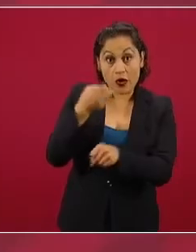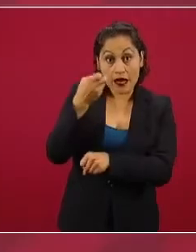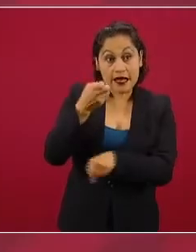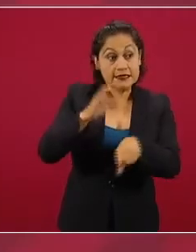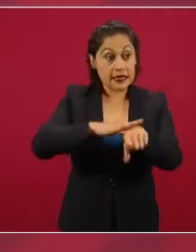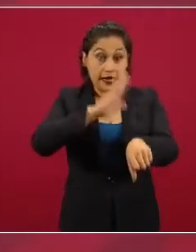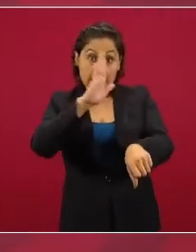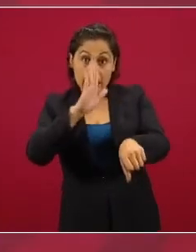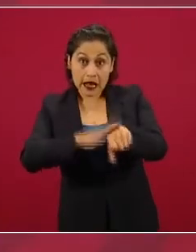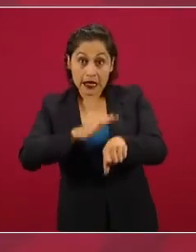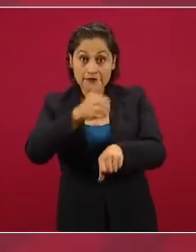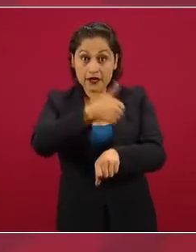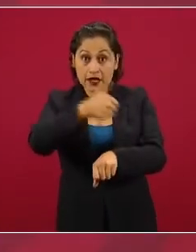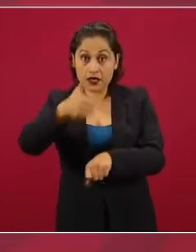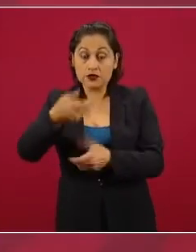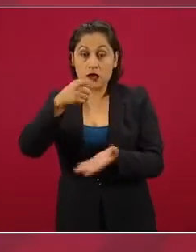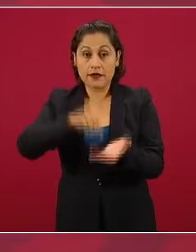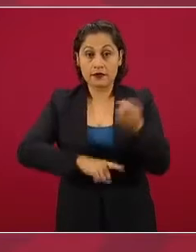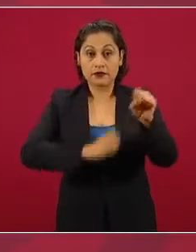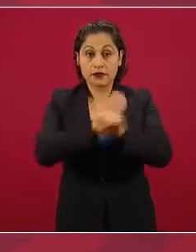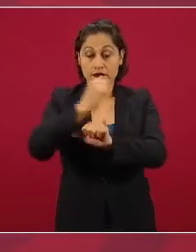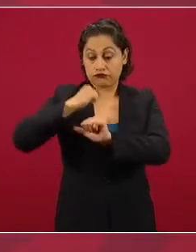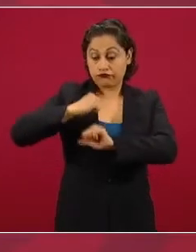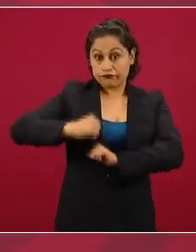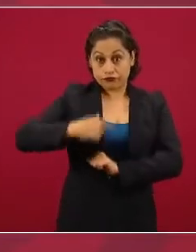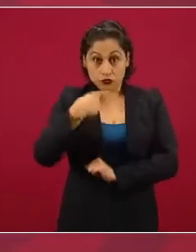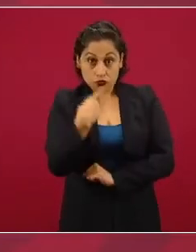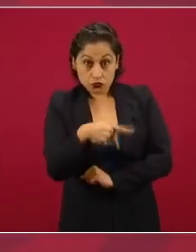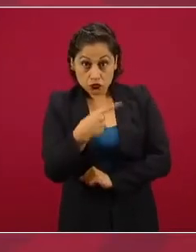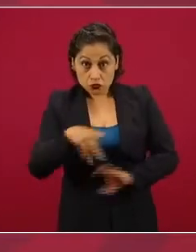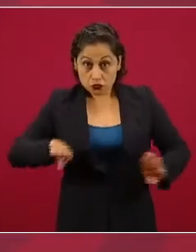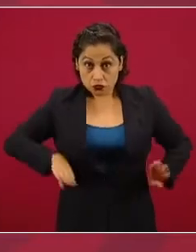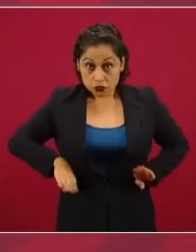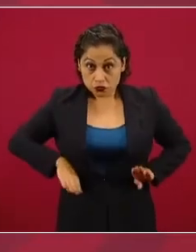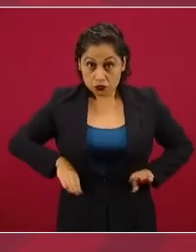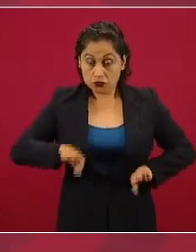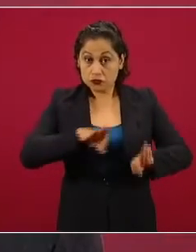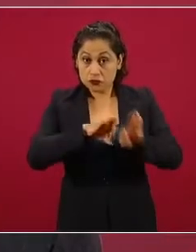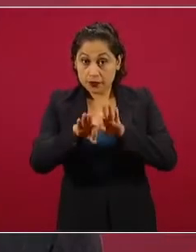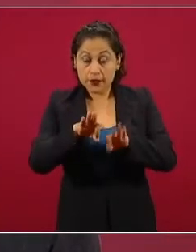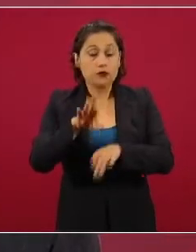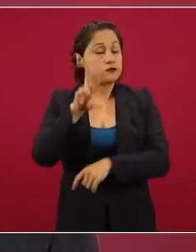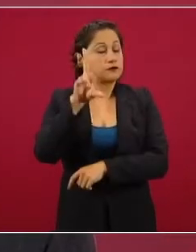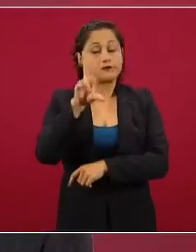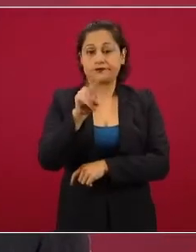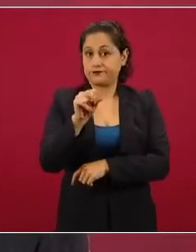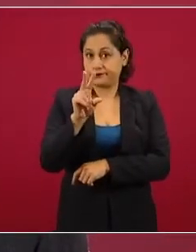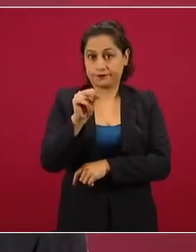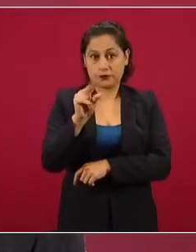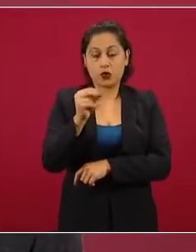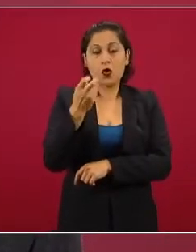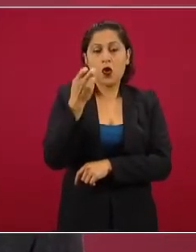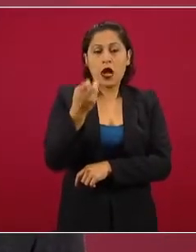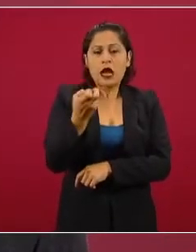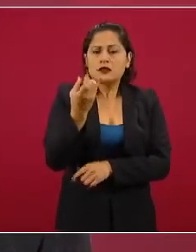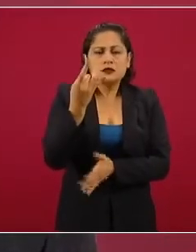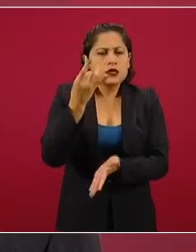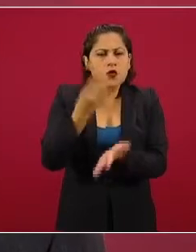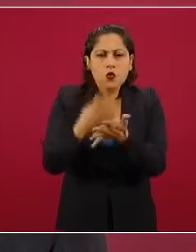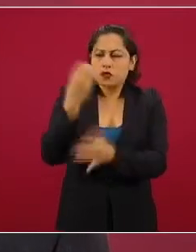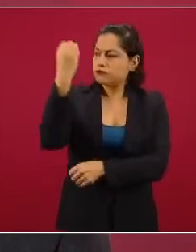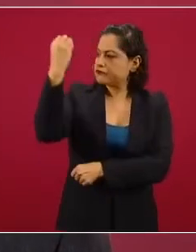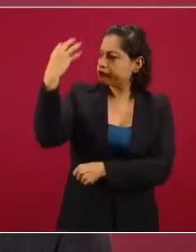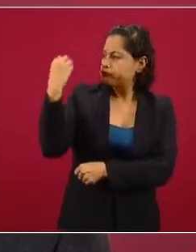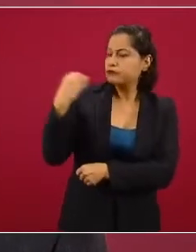las autoridades estatales de salud, sino simplemente indicar cuál es la intensidad